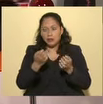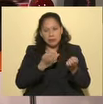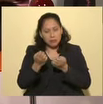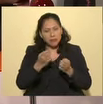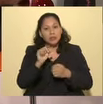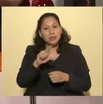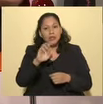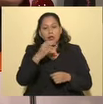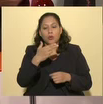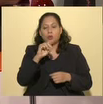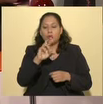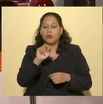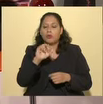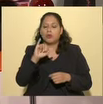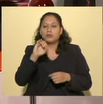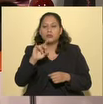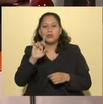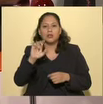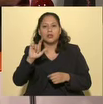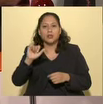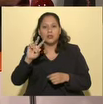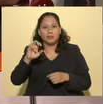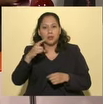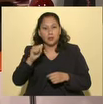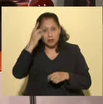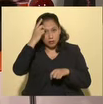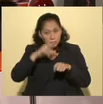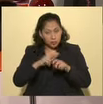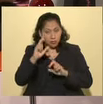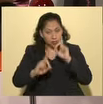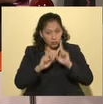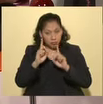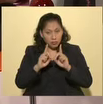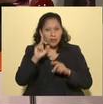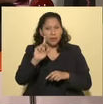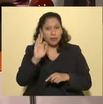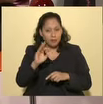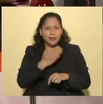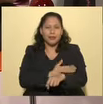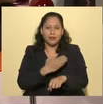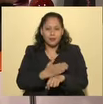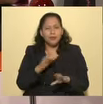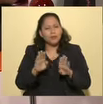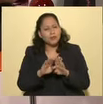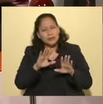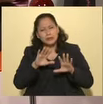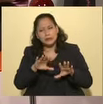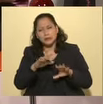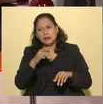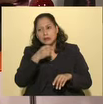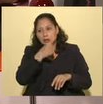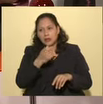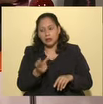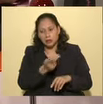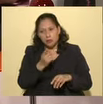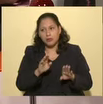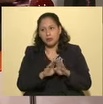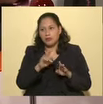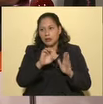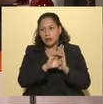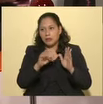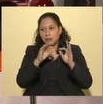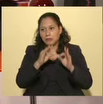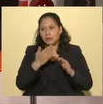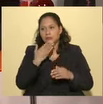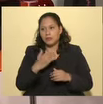de la Vega, es director del Instituto del Deporte del Distrito Federal. Acompáñenos a ver esta gran entrevista con este gran ejemplo a